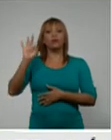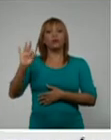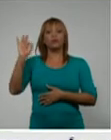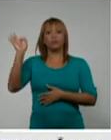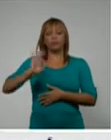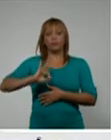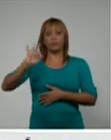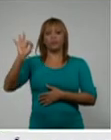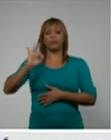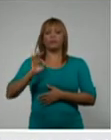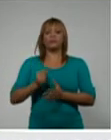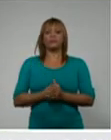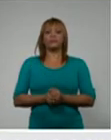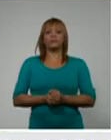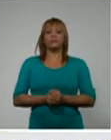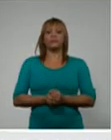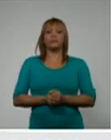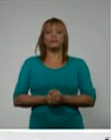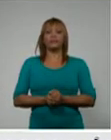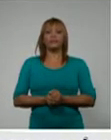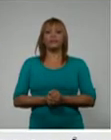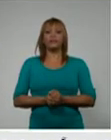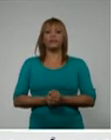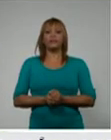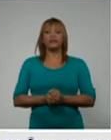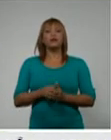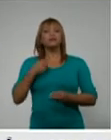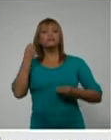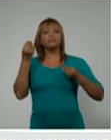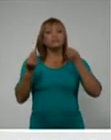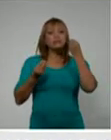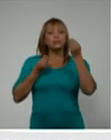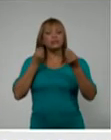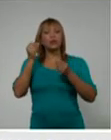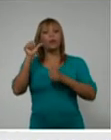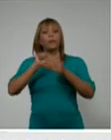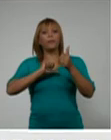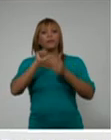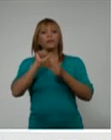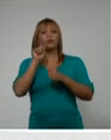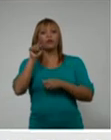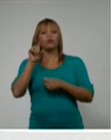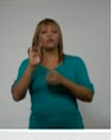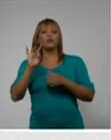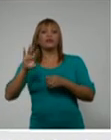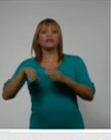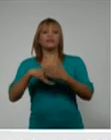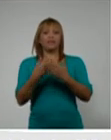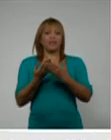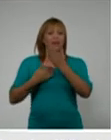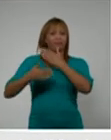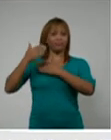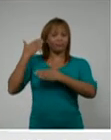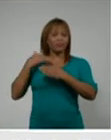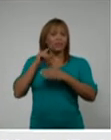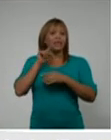57,8%. Esto, cuando analizamos del comportamiento de los últimos 15 días, pues nos da